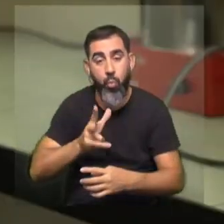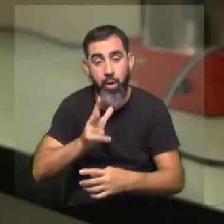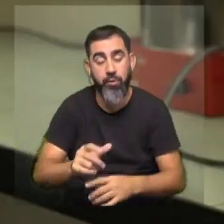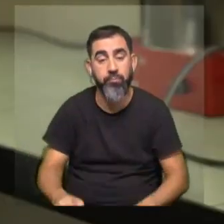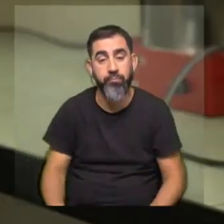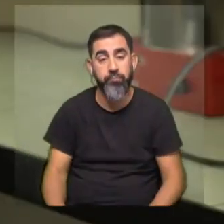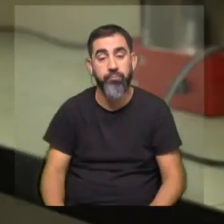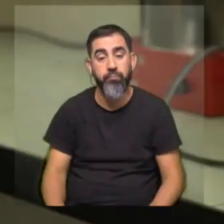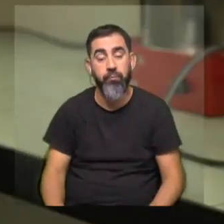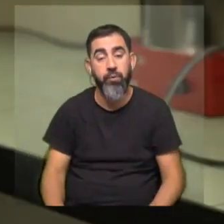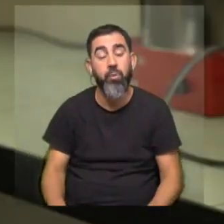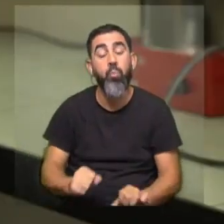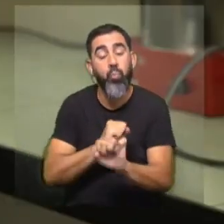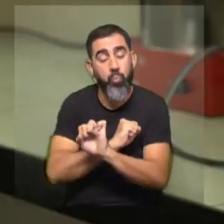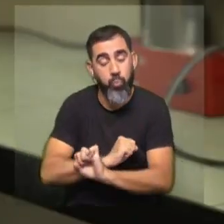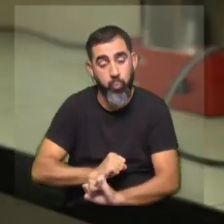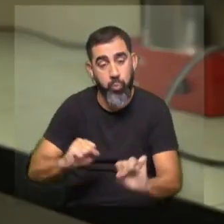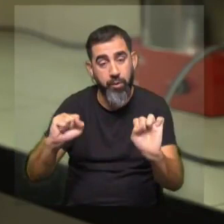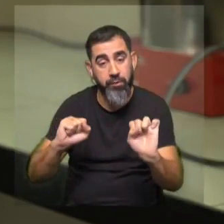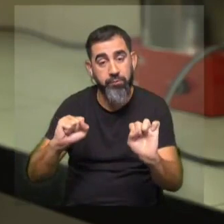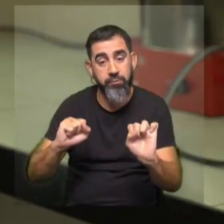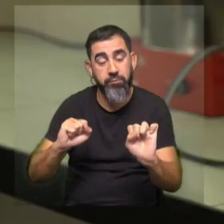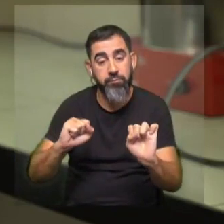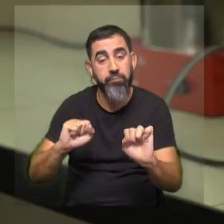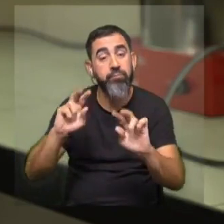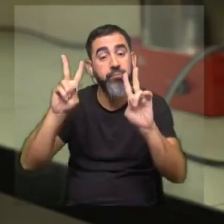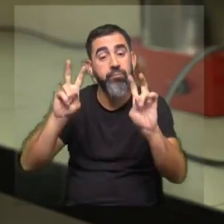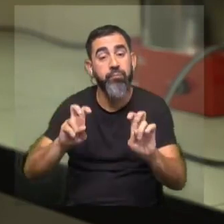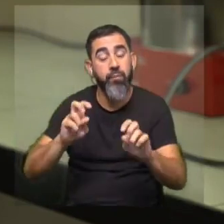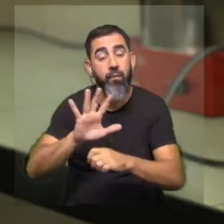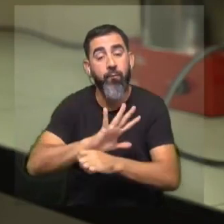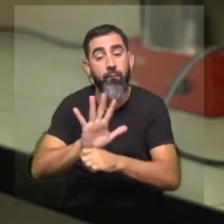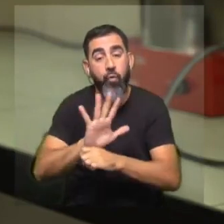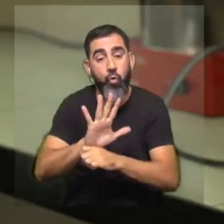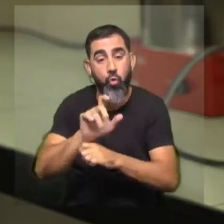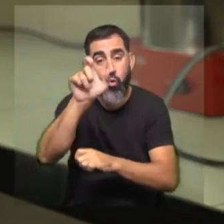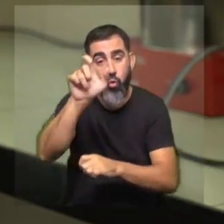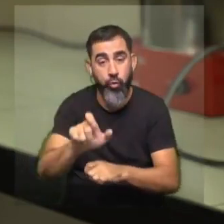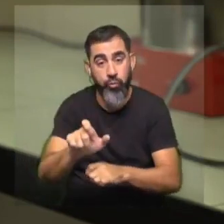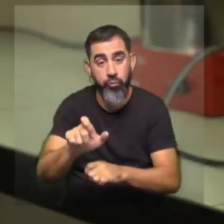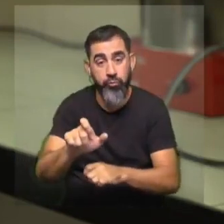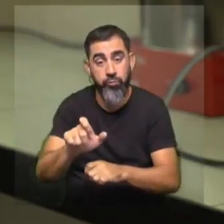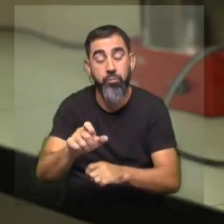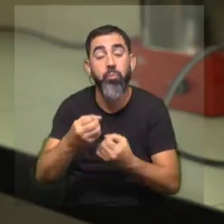También puede tener eventualmente efectos biológicos, digamos, al alterar moléculas,